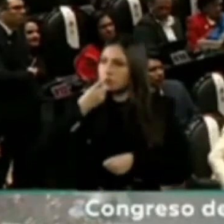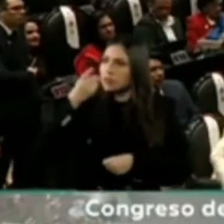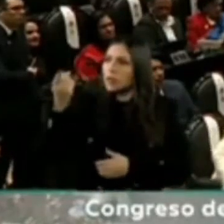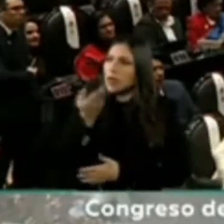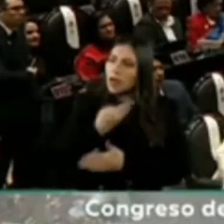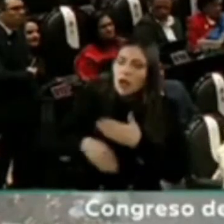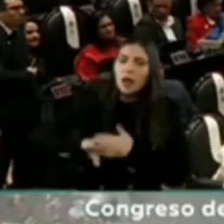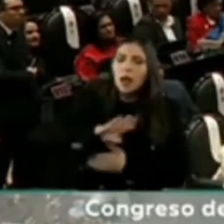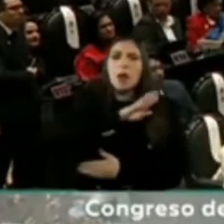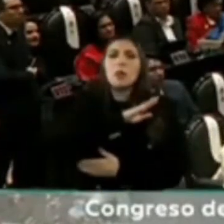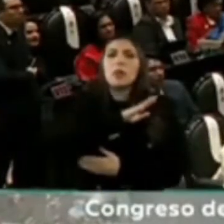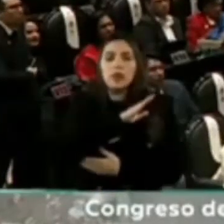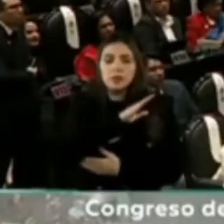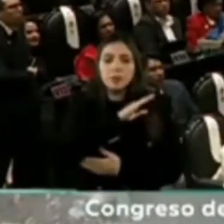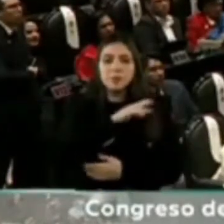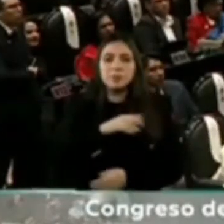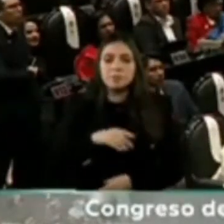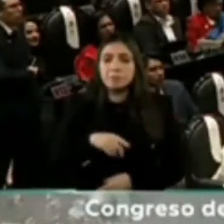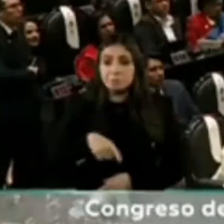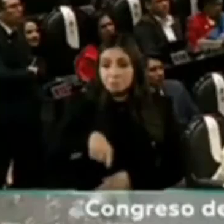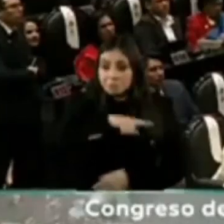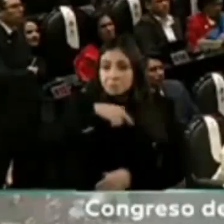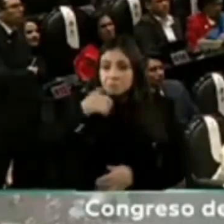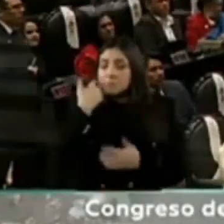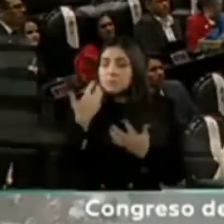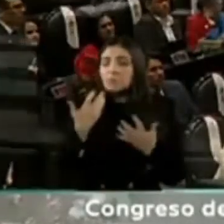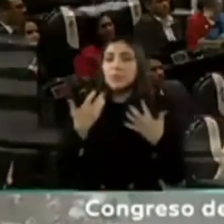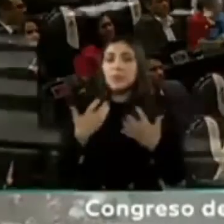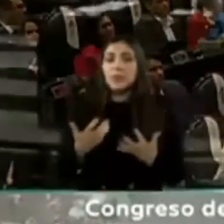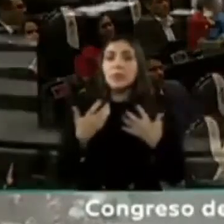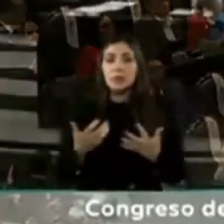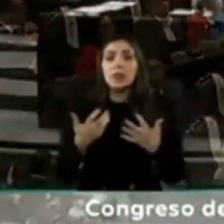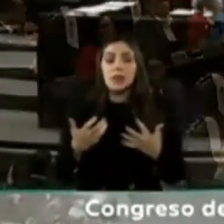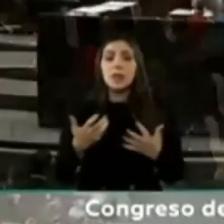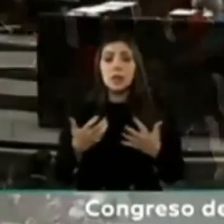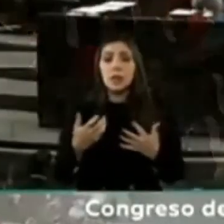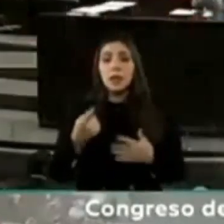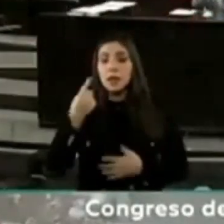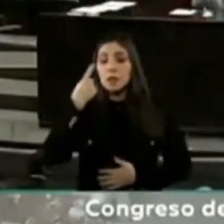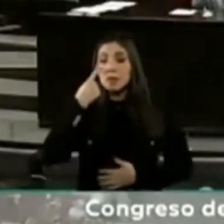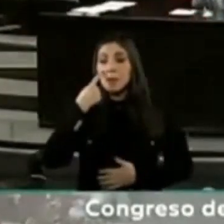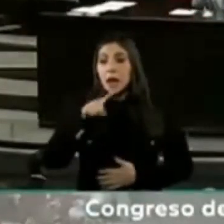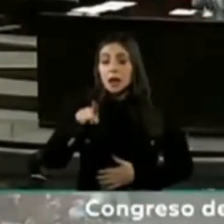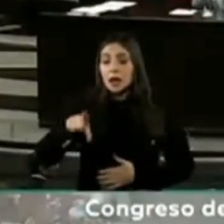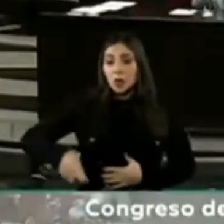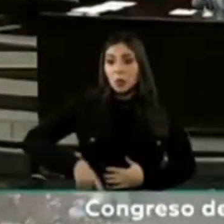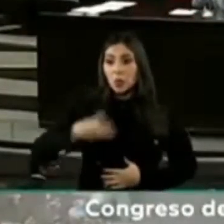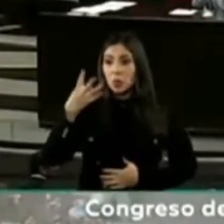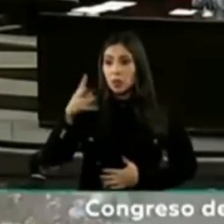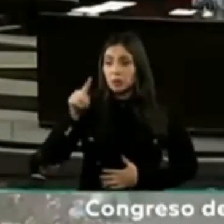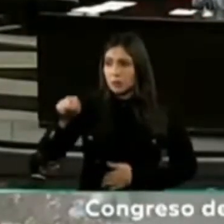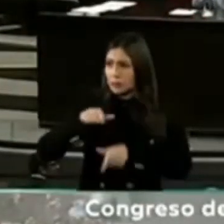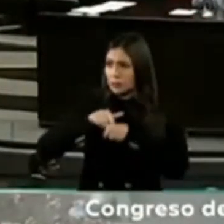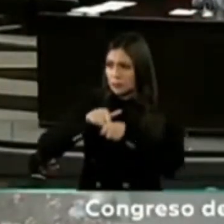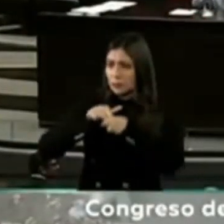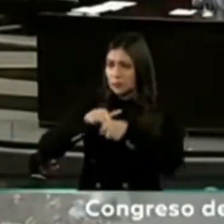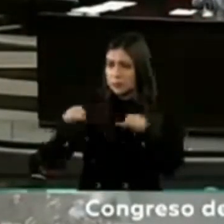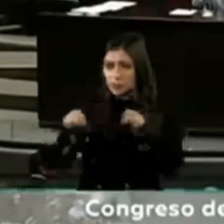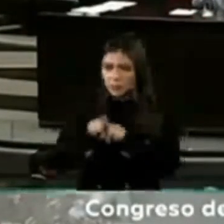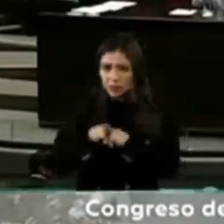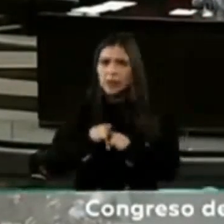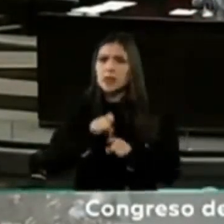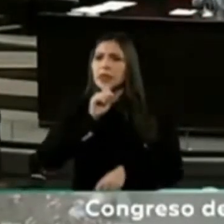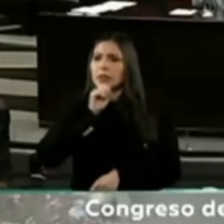pues son efectivamente especialistas en seguridad. Acaban de dar a conocer que se va a aplazar una